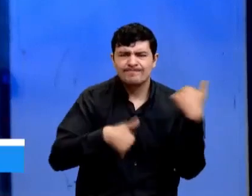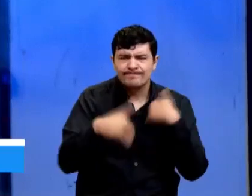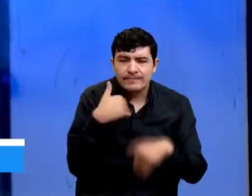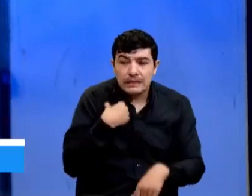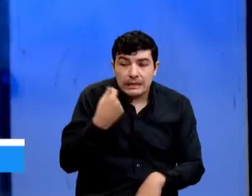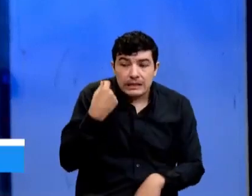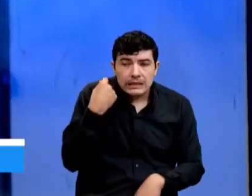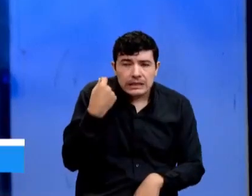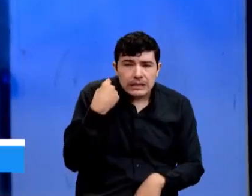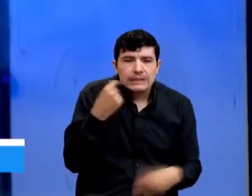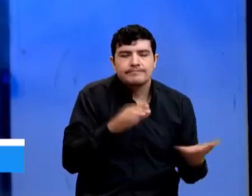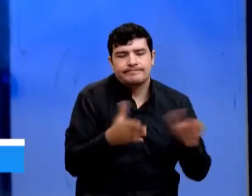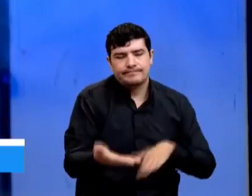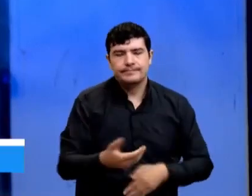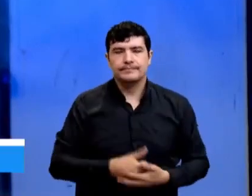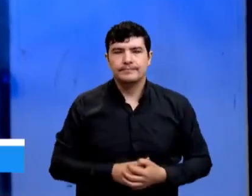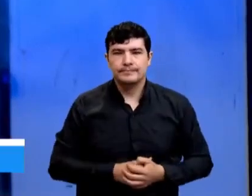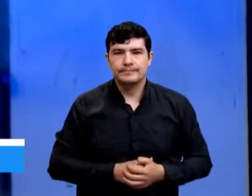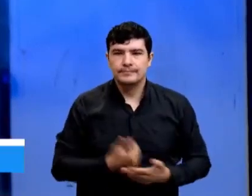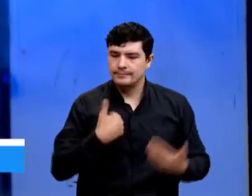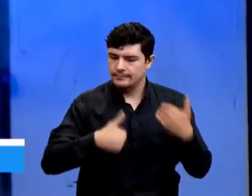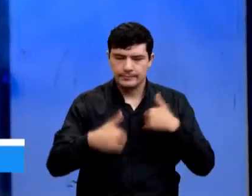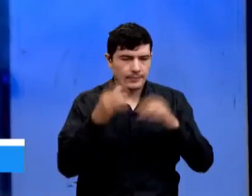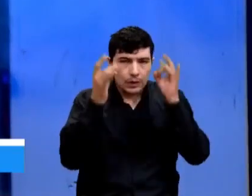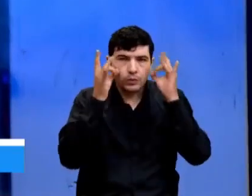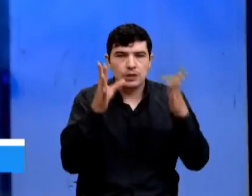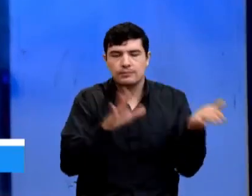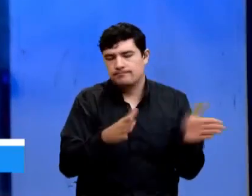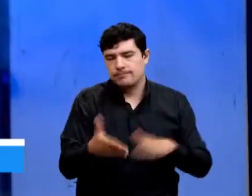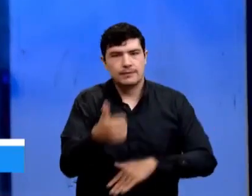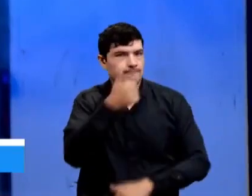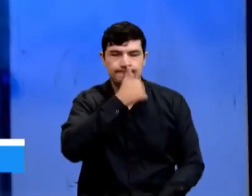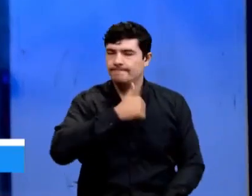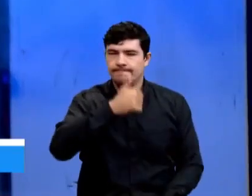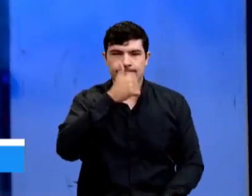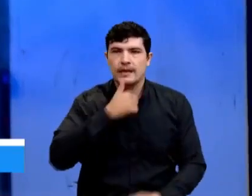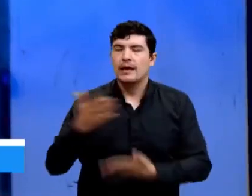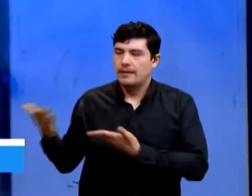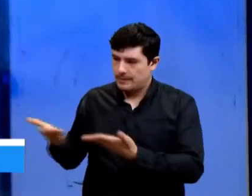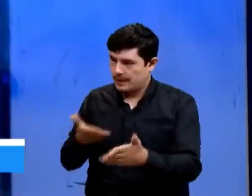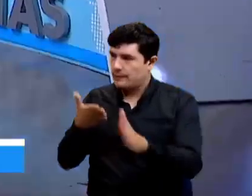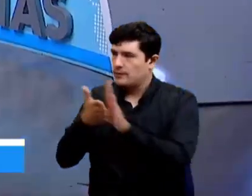conoce más en detalle cómo ocurrieron los hechos, qué dicen las autoridades al respecto. Adelante.